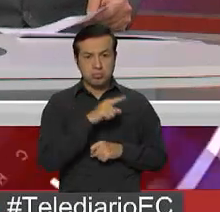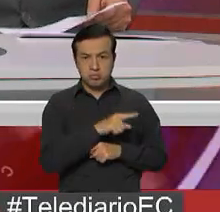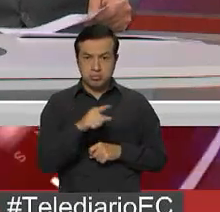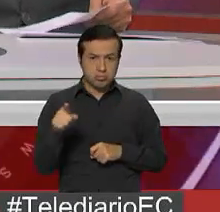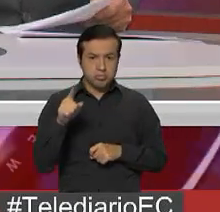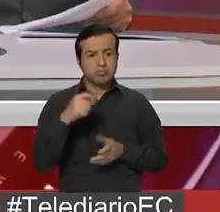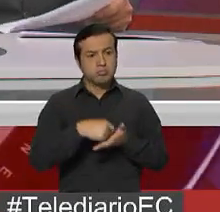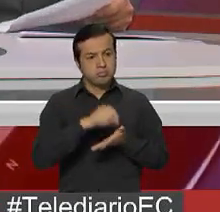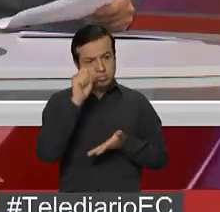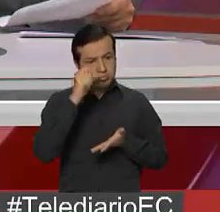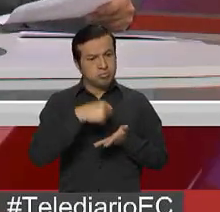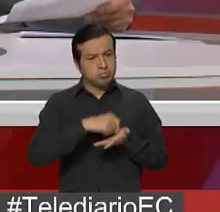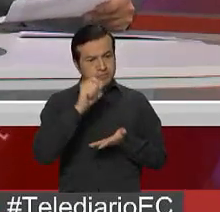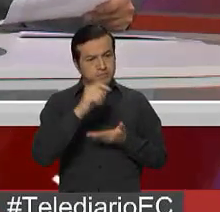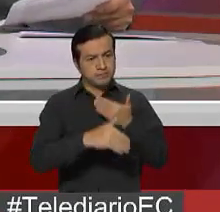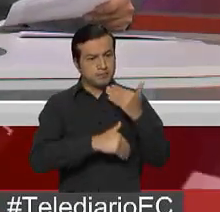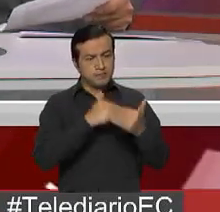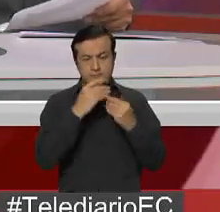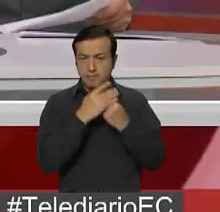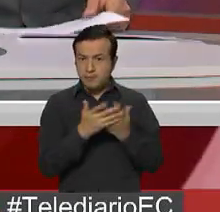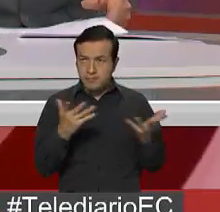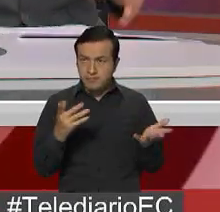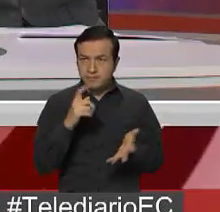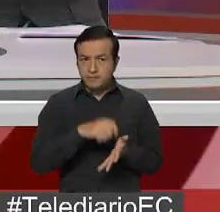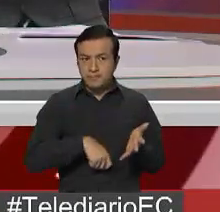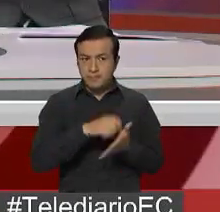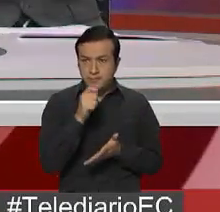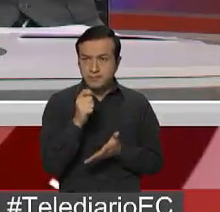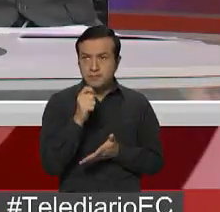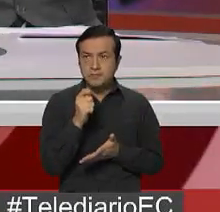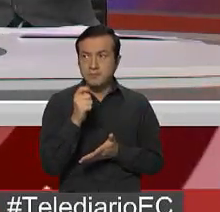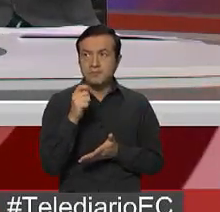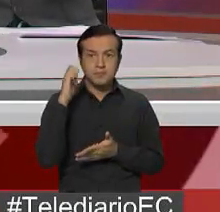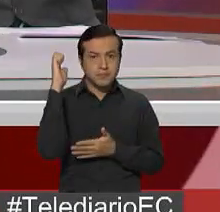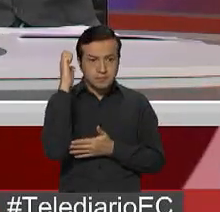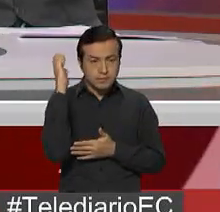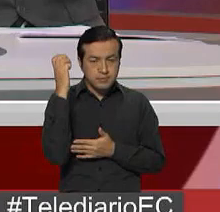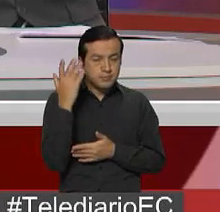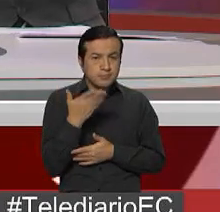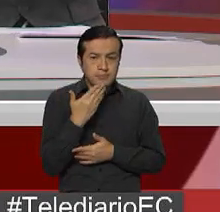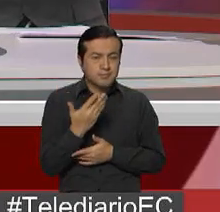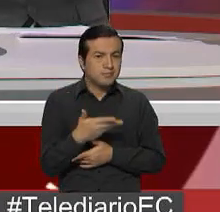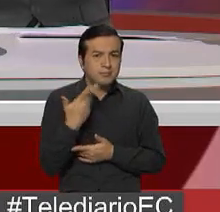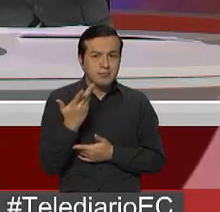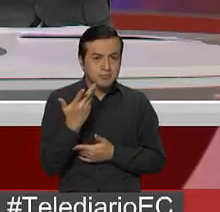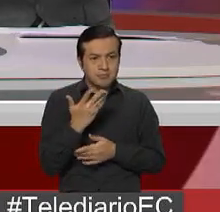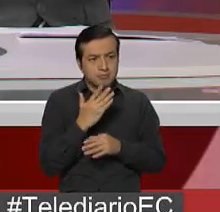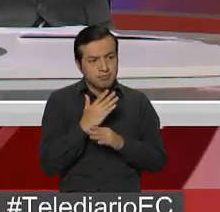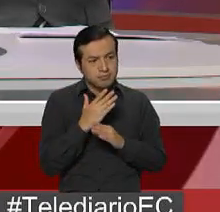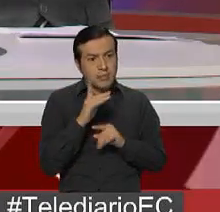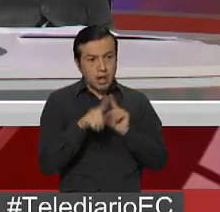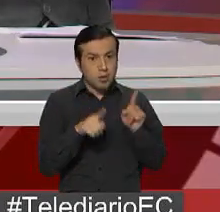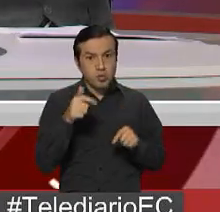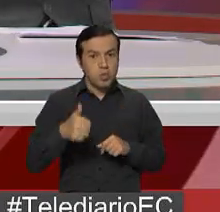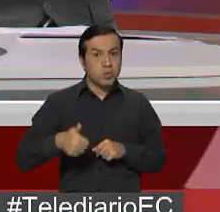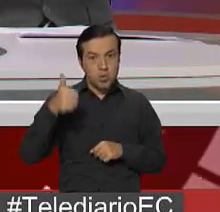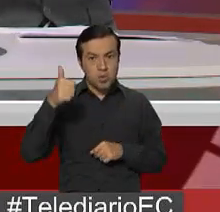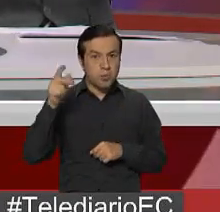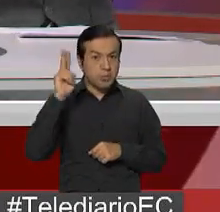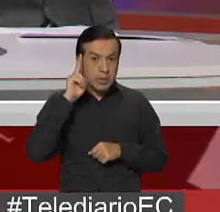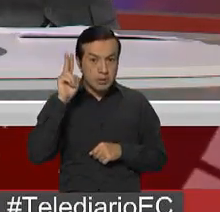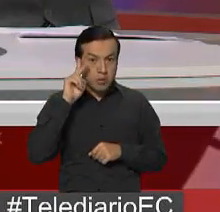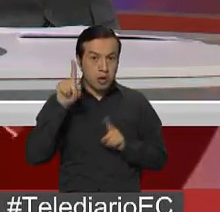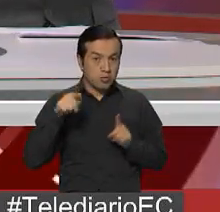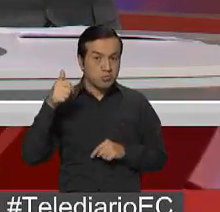dar las autorizaciones para los de contratación en situación emergente y demás cómo evitar que estos mandos medios y